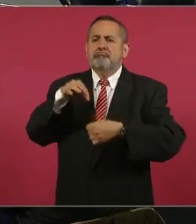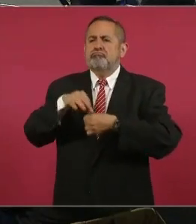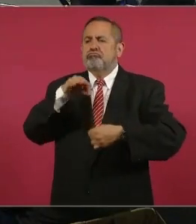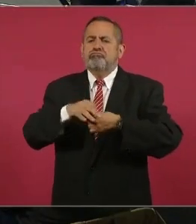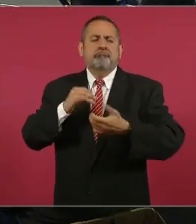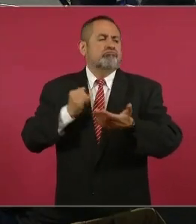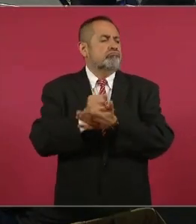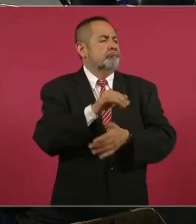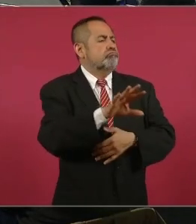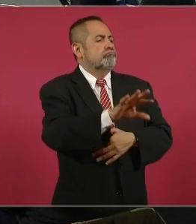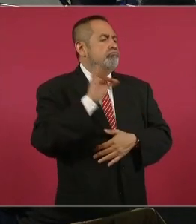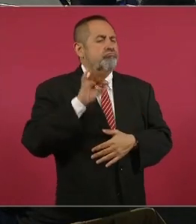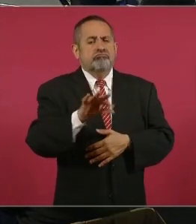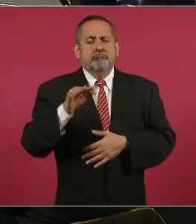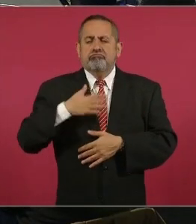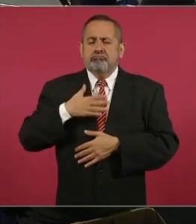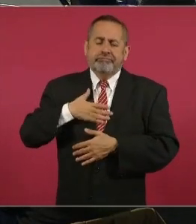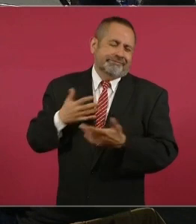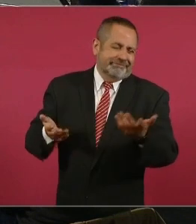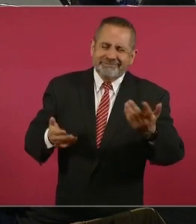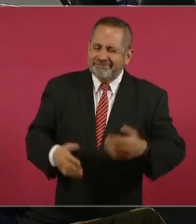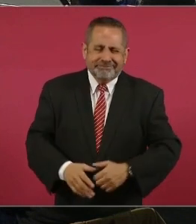electores.